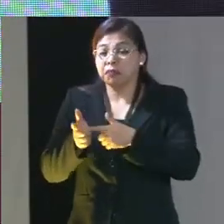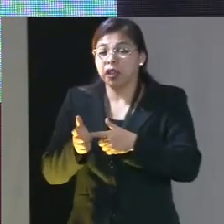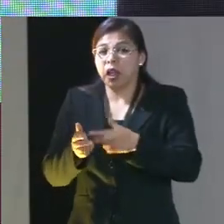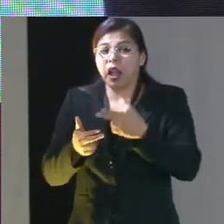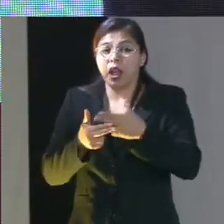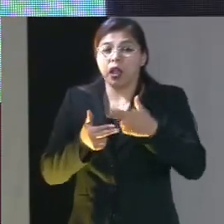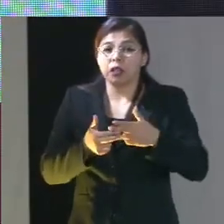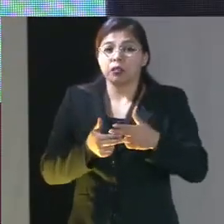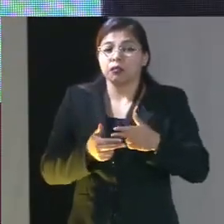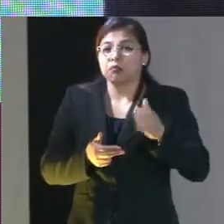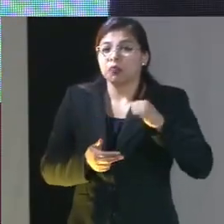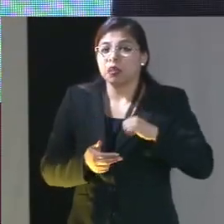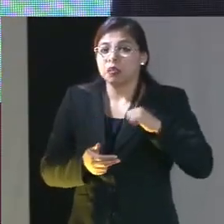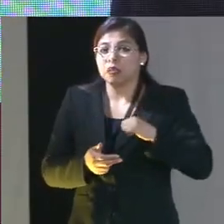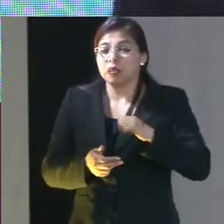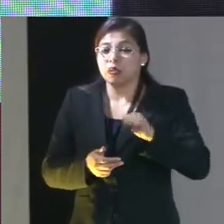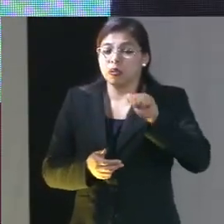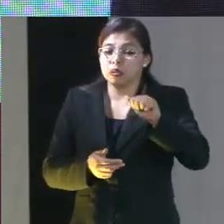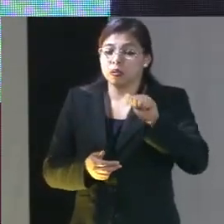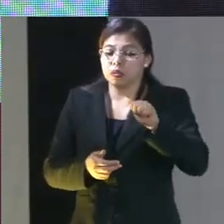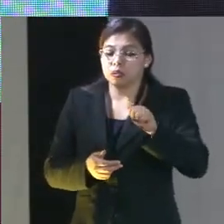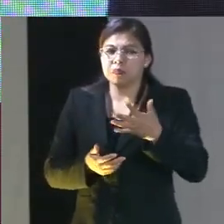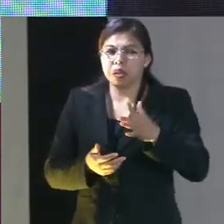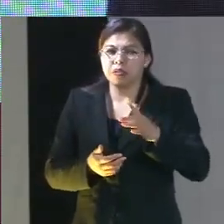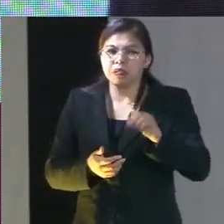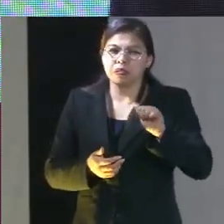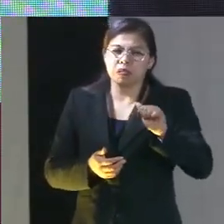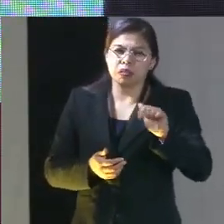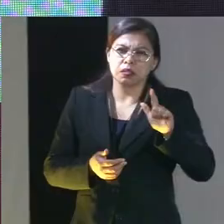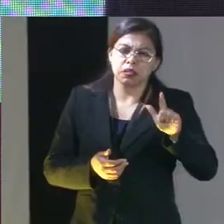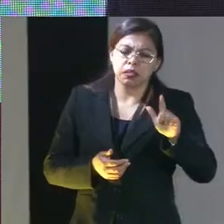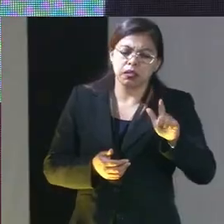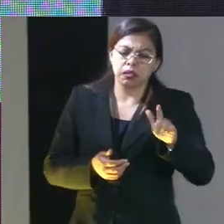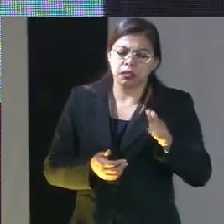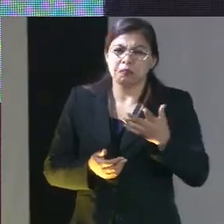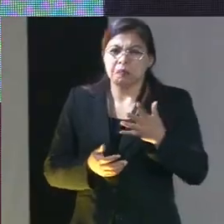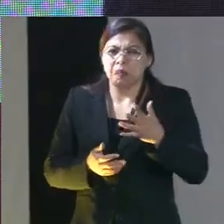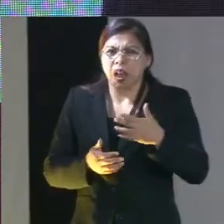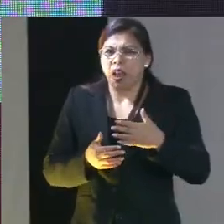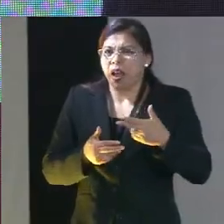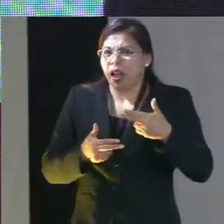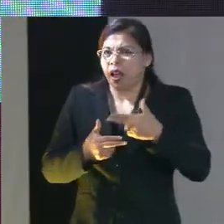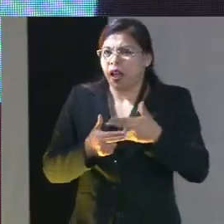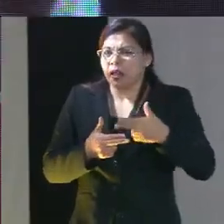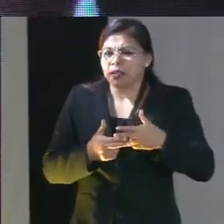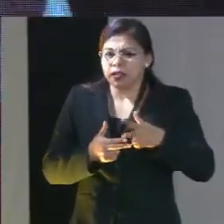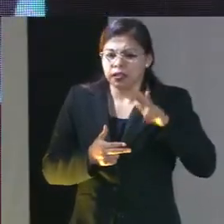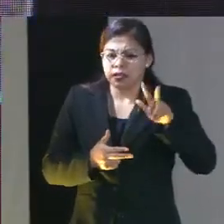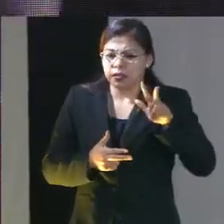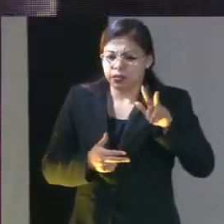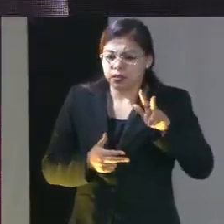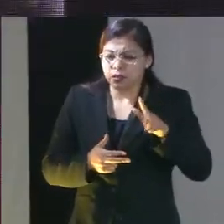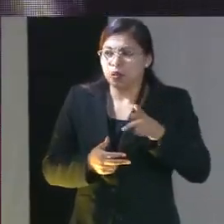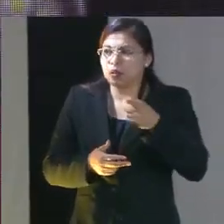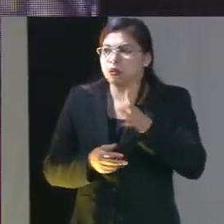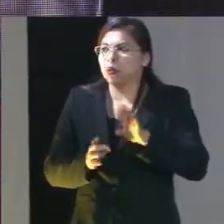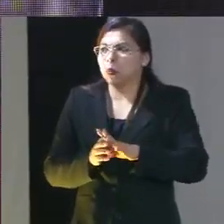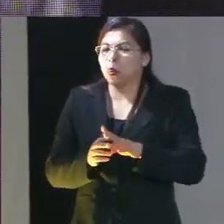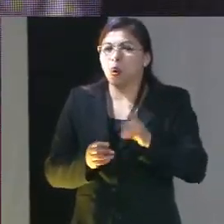siglo XVI, hasta fines del XVI, del XVII o incluso hasta el siglo XVIII. Sí, esos que se leon con